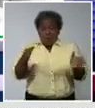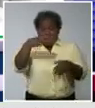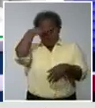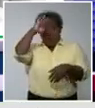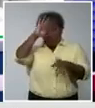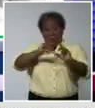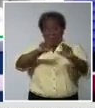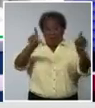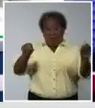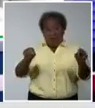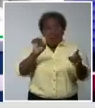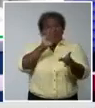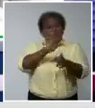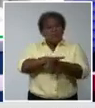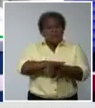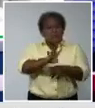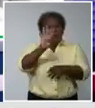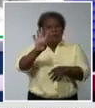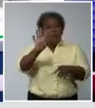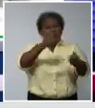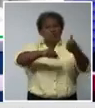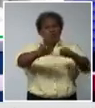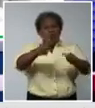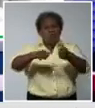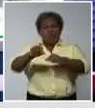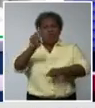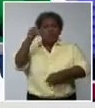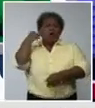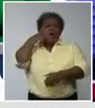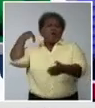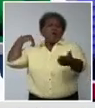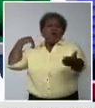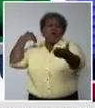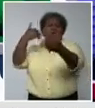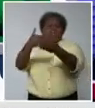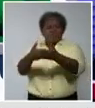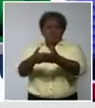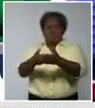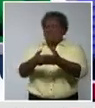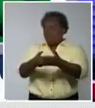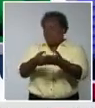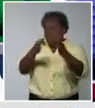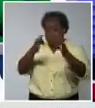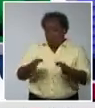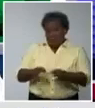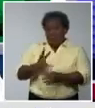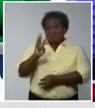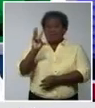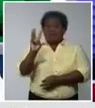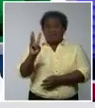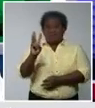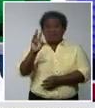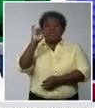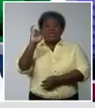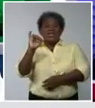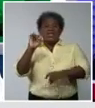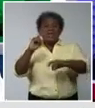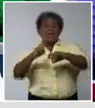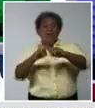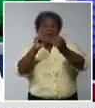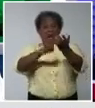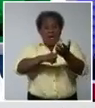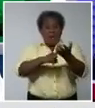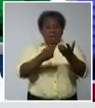con 4 hace ya poco más de un año. Realmente 3. Era IPK, era